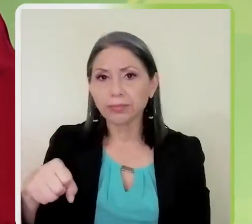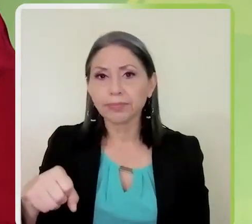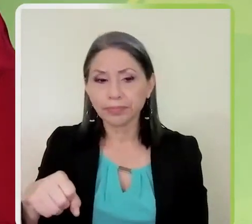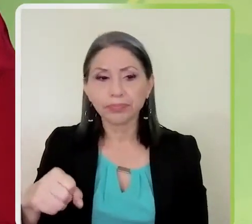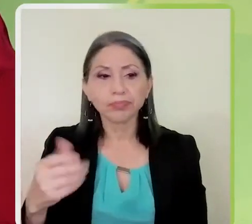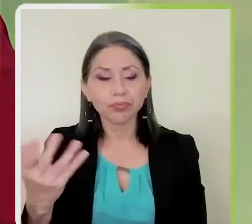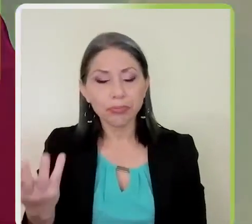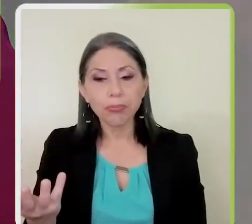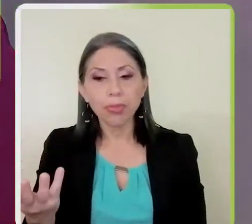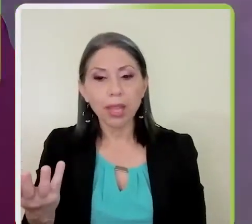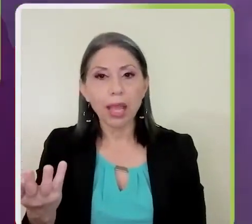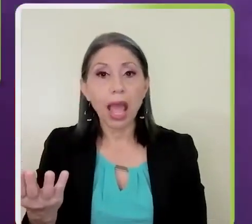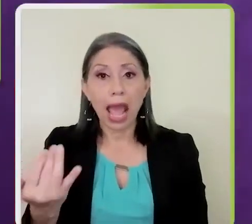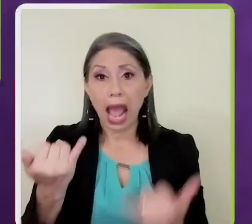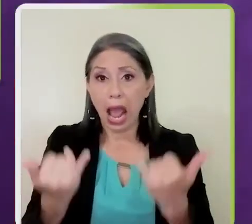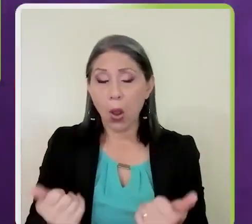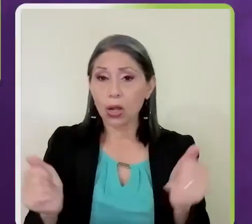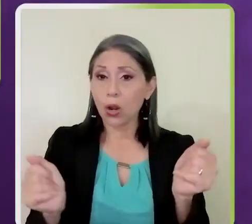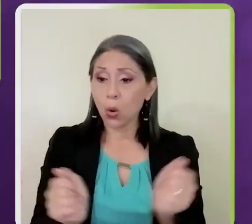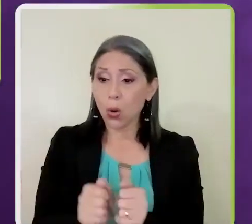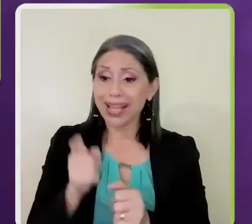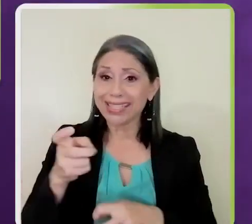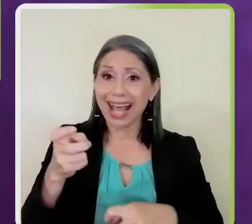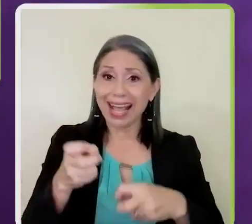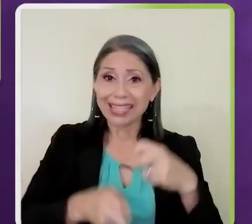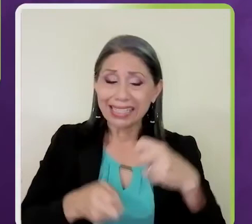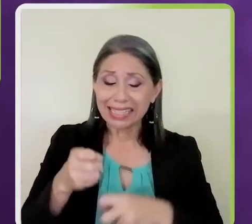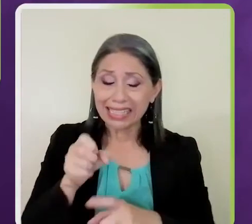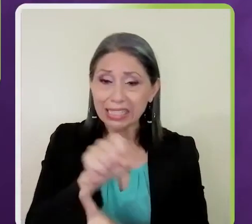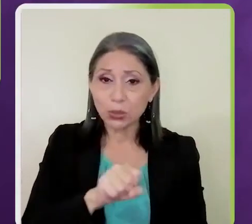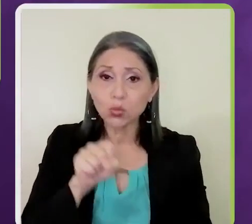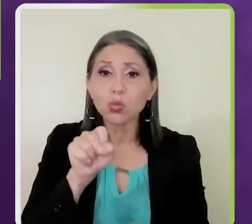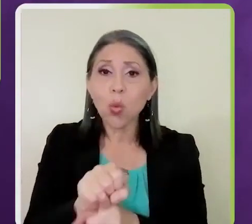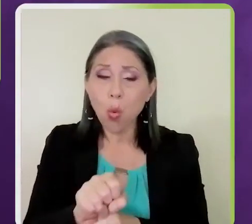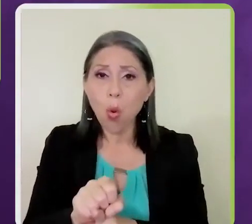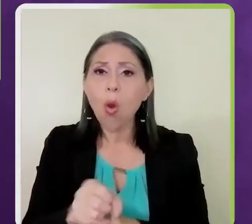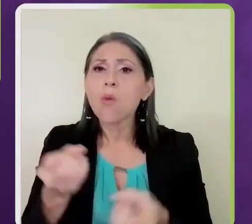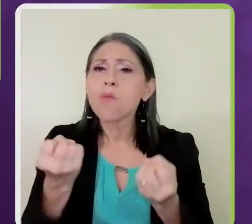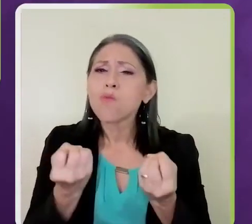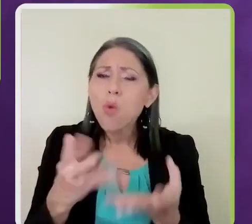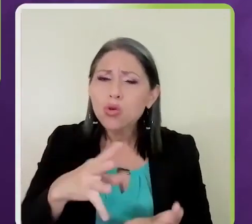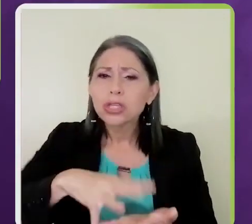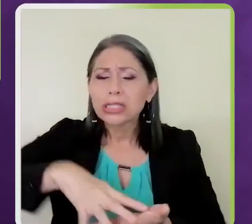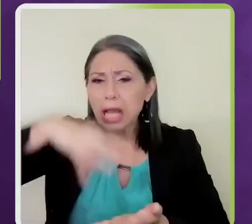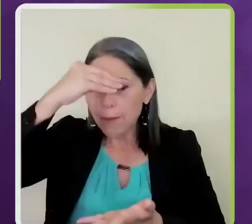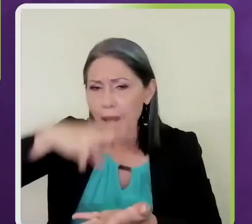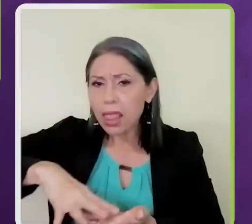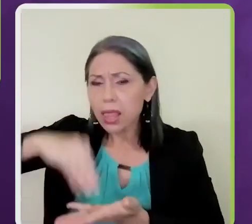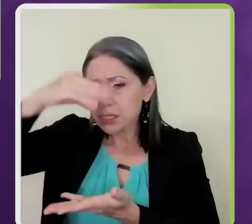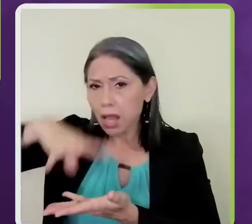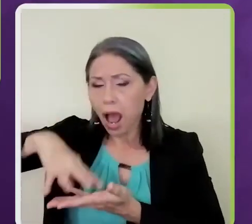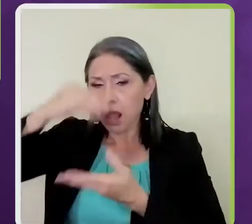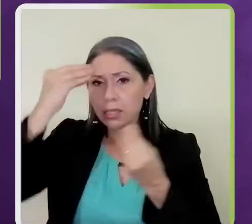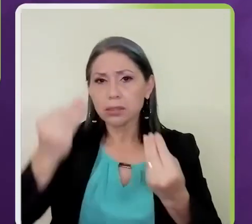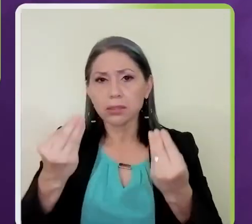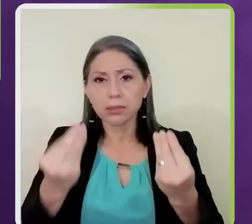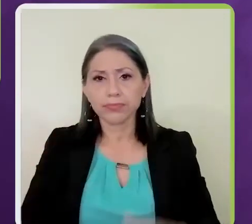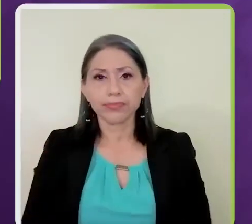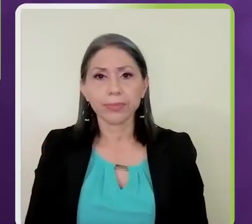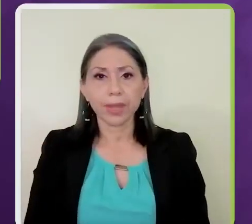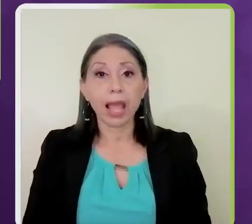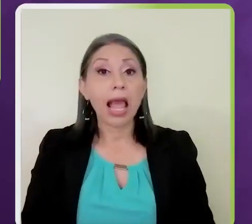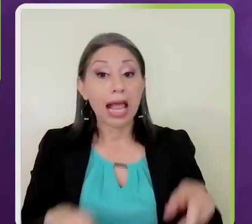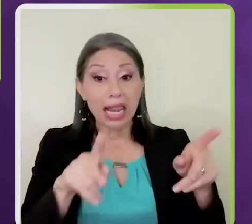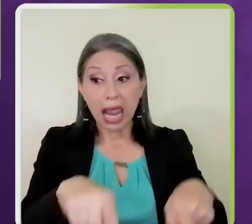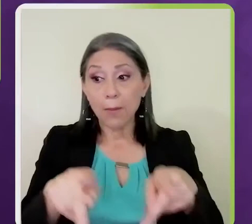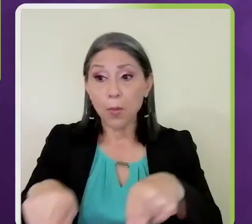Sí, en efecto, ante esta crisis los aprendizajes son muchos. La población es